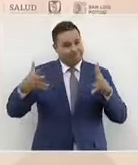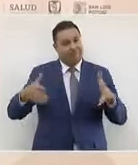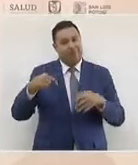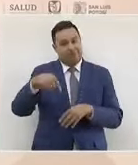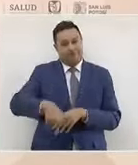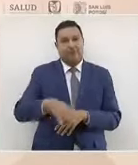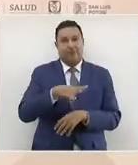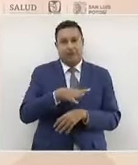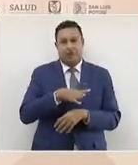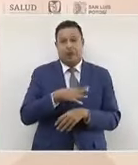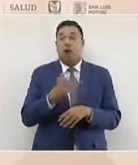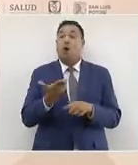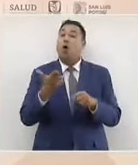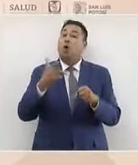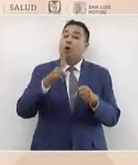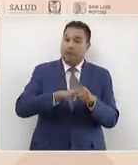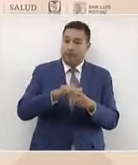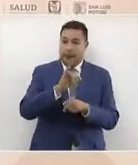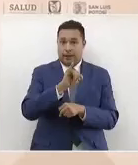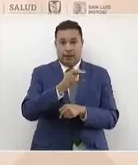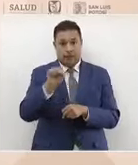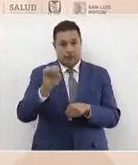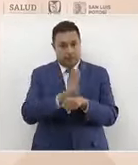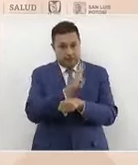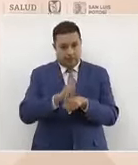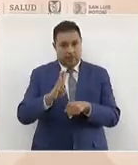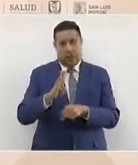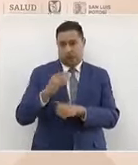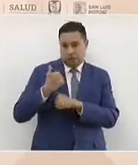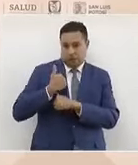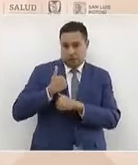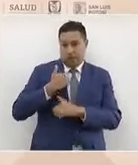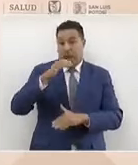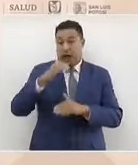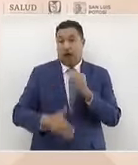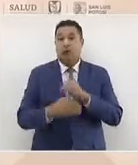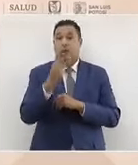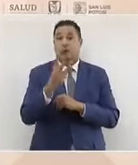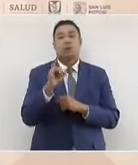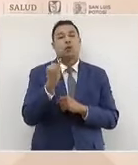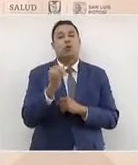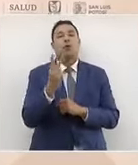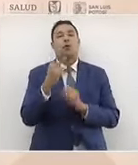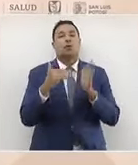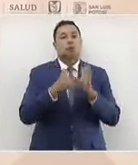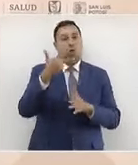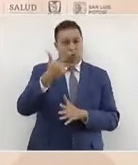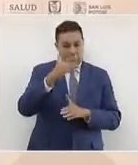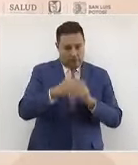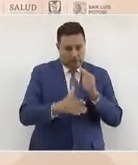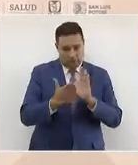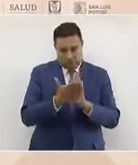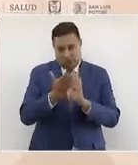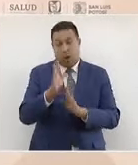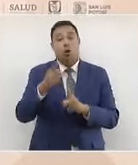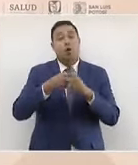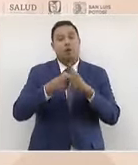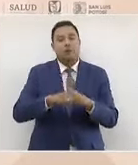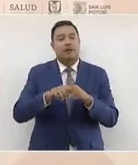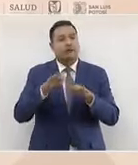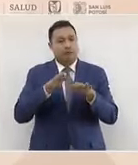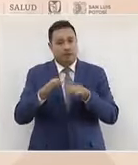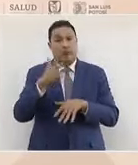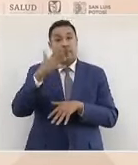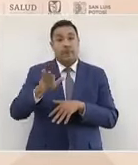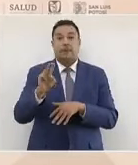El Hospital IMSS Bienestar de Soledad concluyó su construcción el 3 de junio del 2008, iniciando operaciones